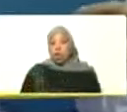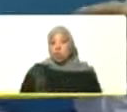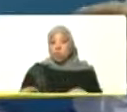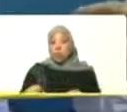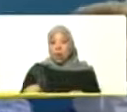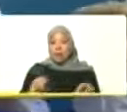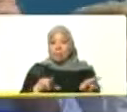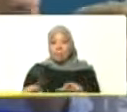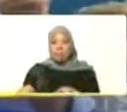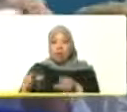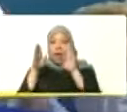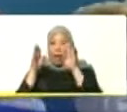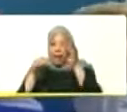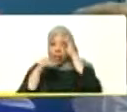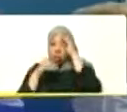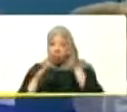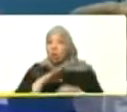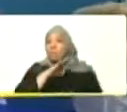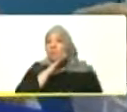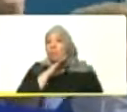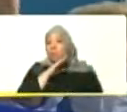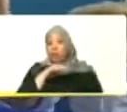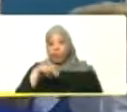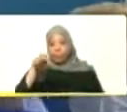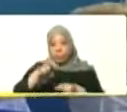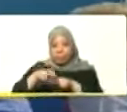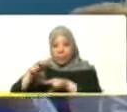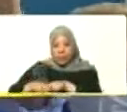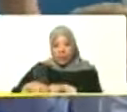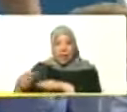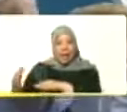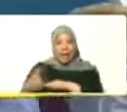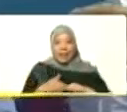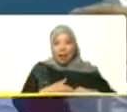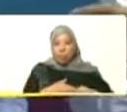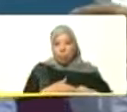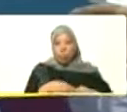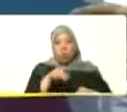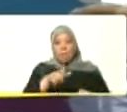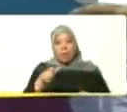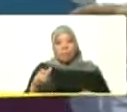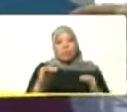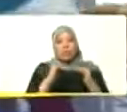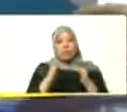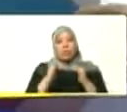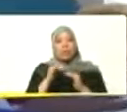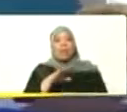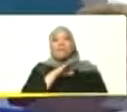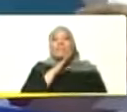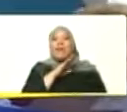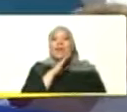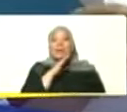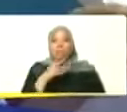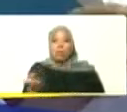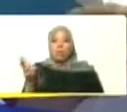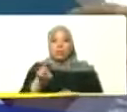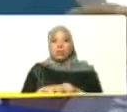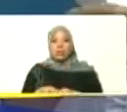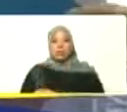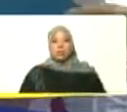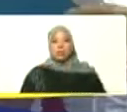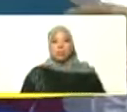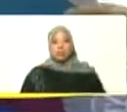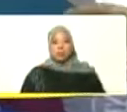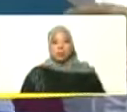para atender los pacientes, instalamos el equipo médico, la policía, las madres cocineras, y prácticamente funcionó como un